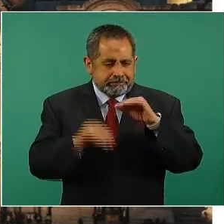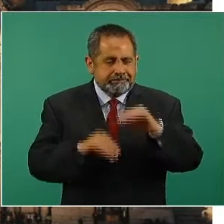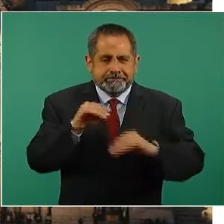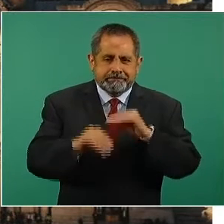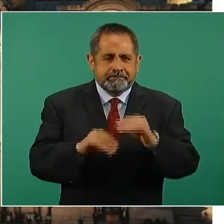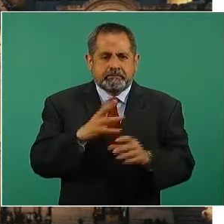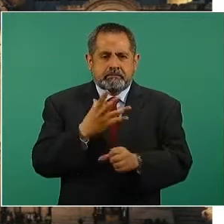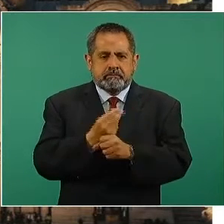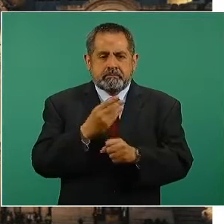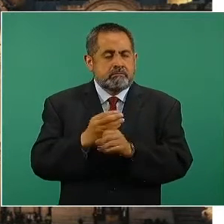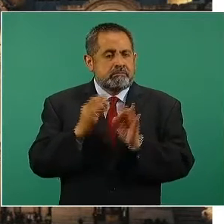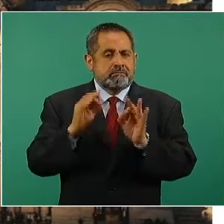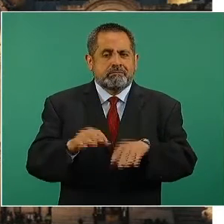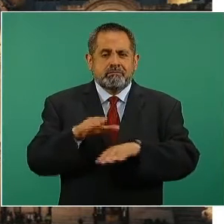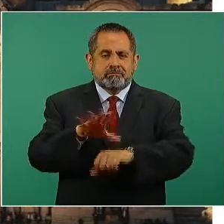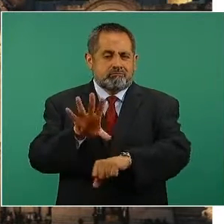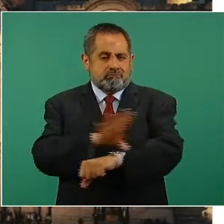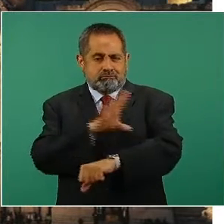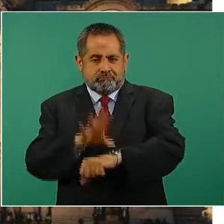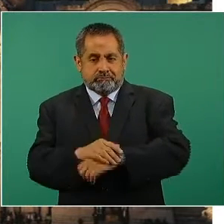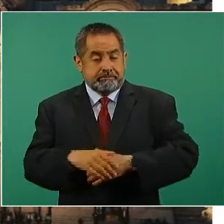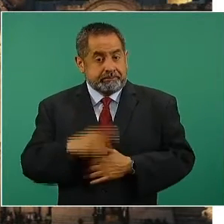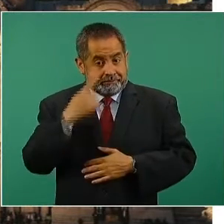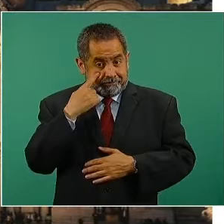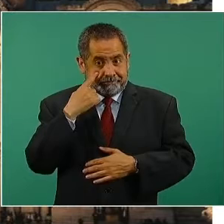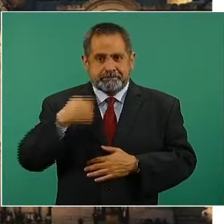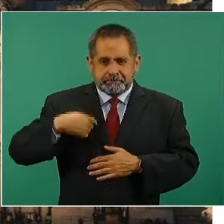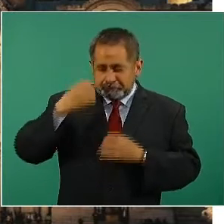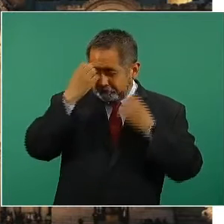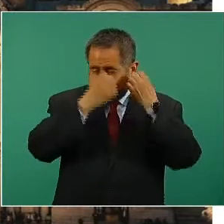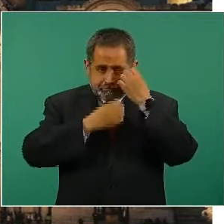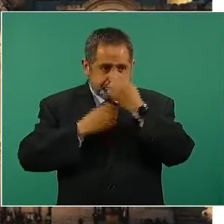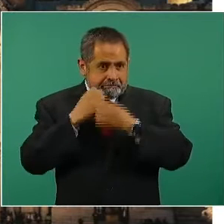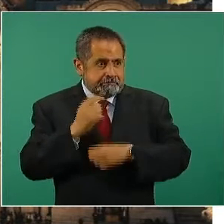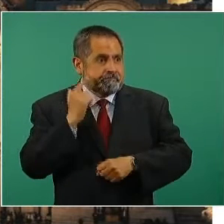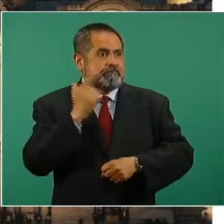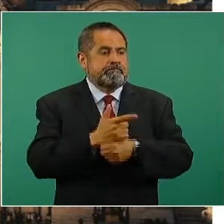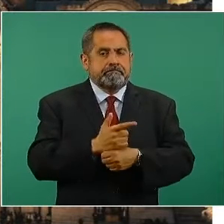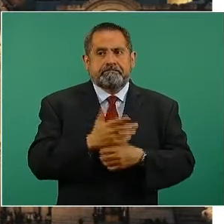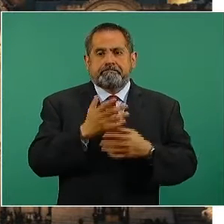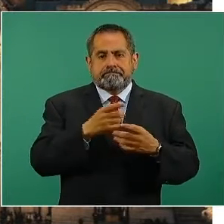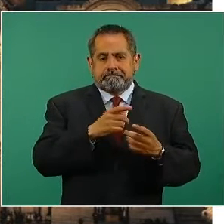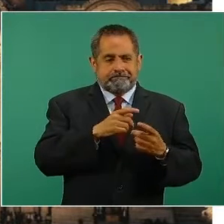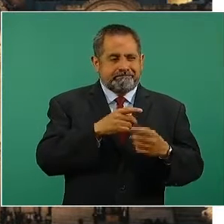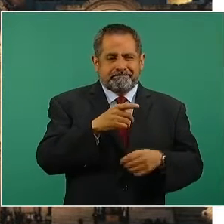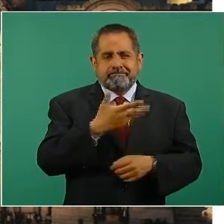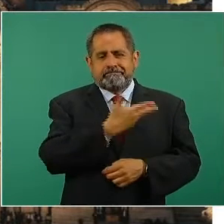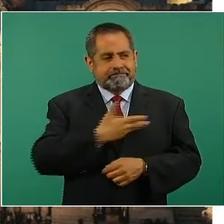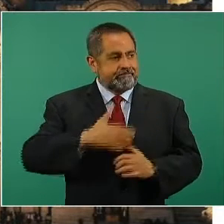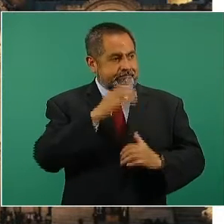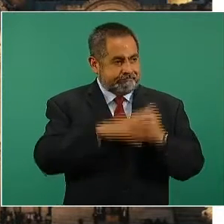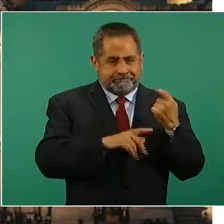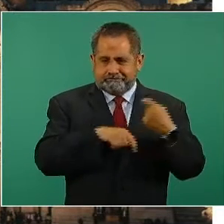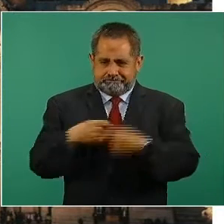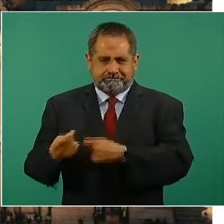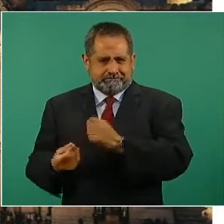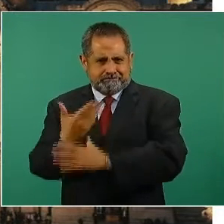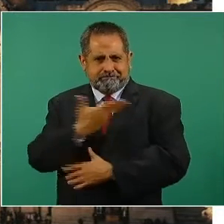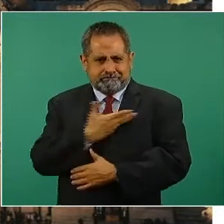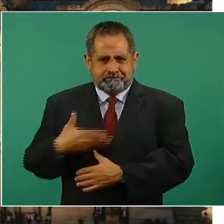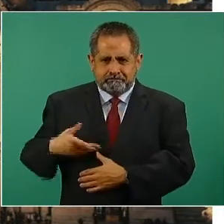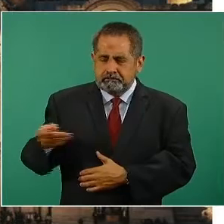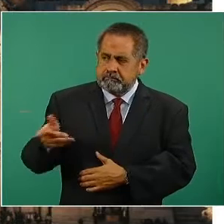instalación eléctrica. Cuando revisamos este inmueble todavía en transición, le comentamos al presidente que había